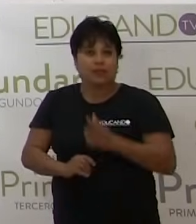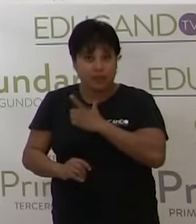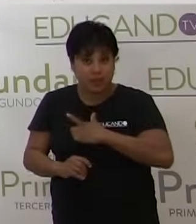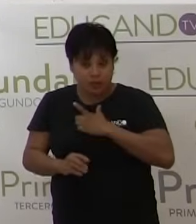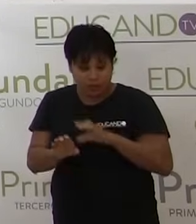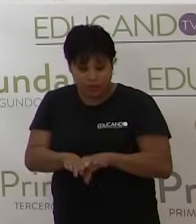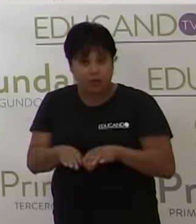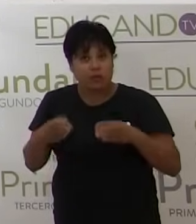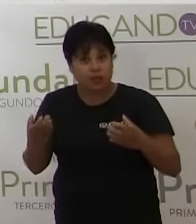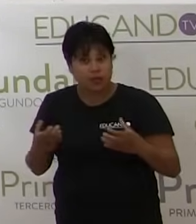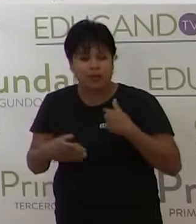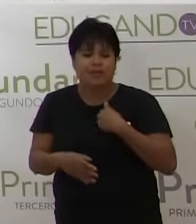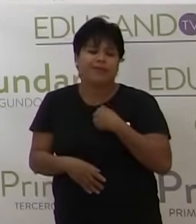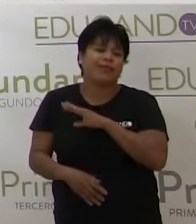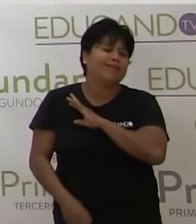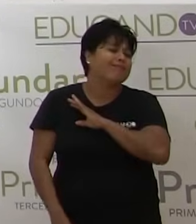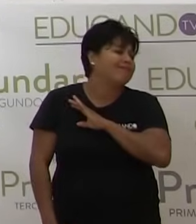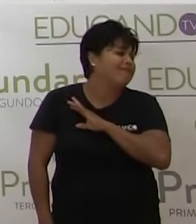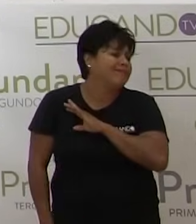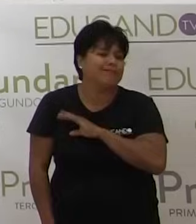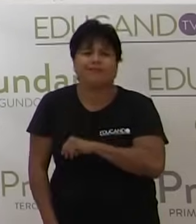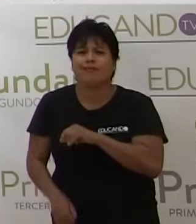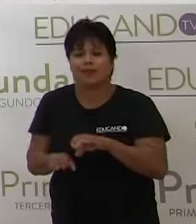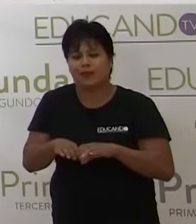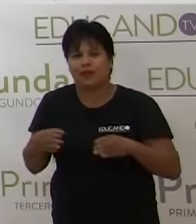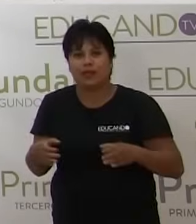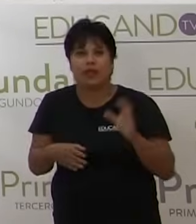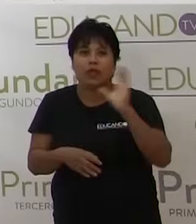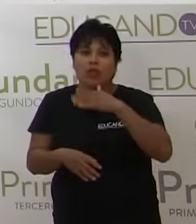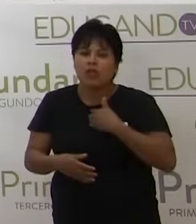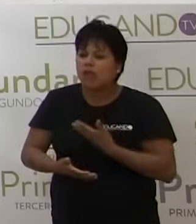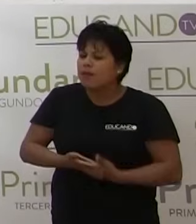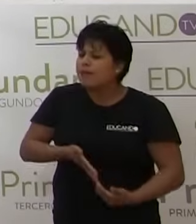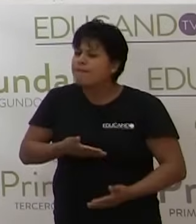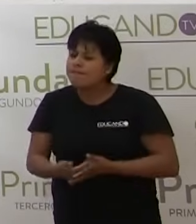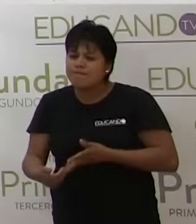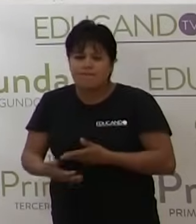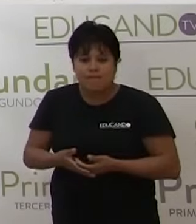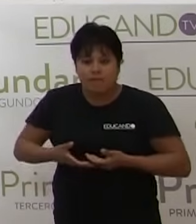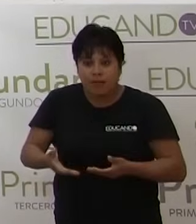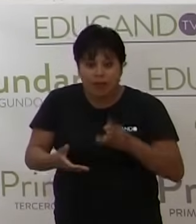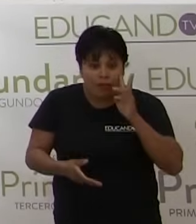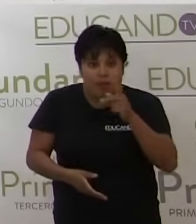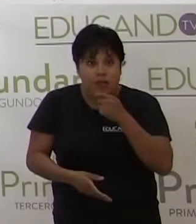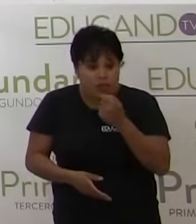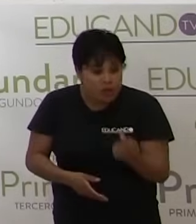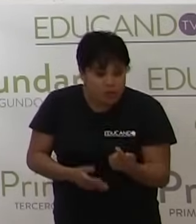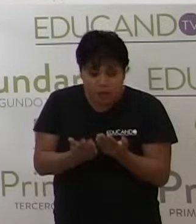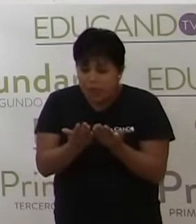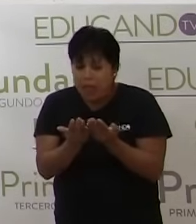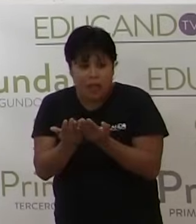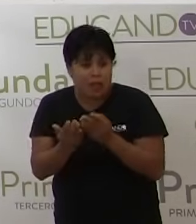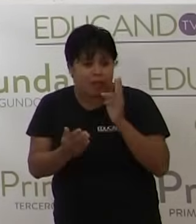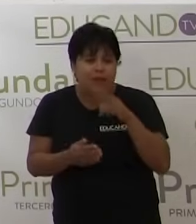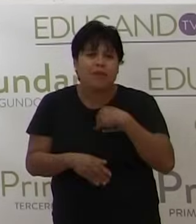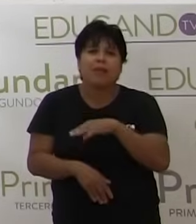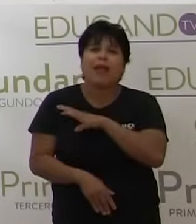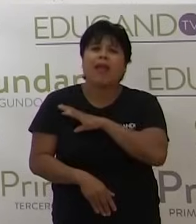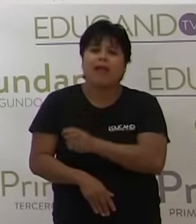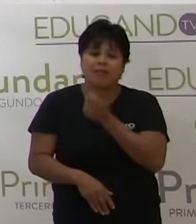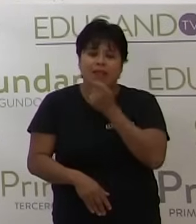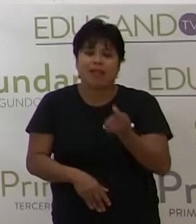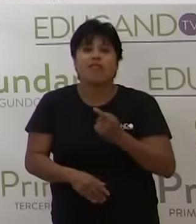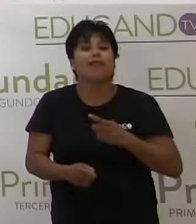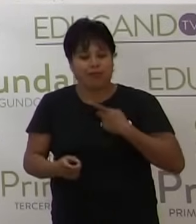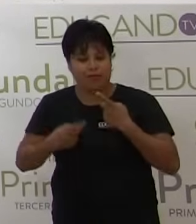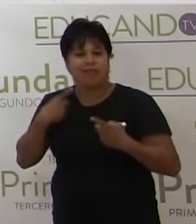cuentos a mí me encantan cada vez que voy caminando por la calle y veo a un niño que lee me encanta ver que ese niño